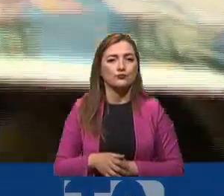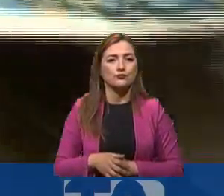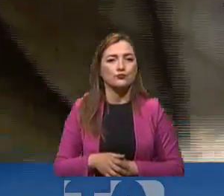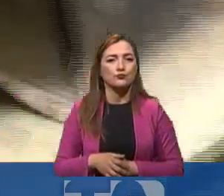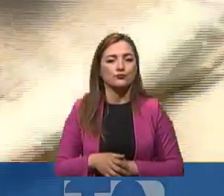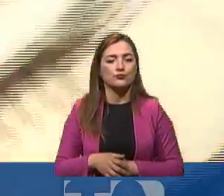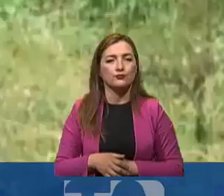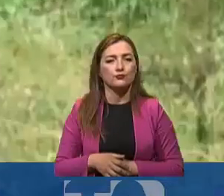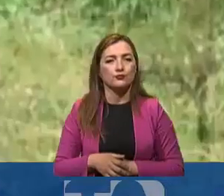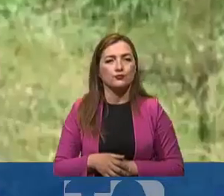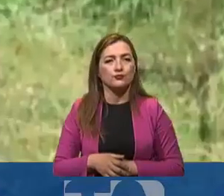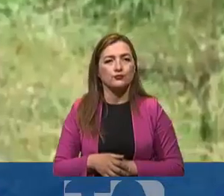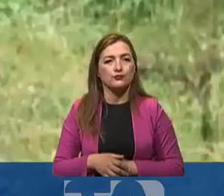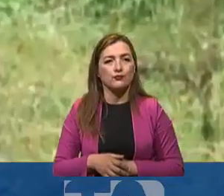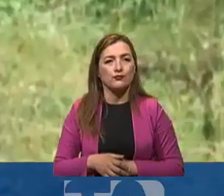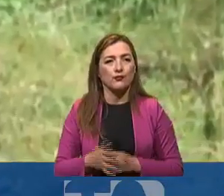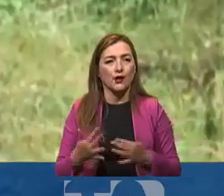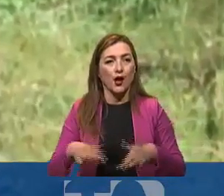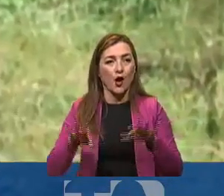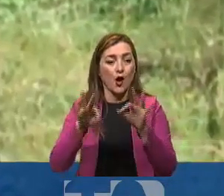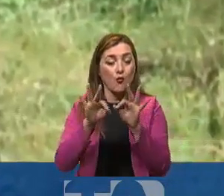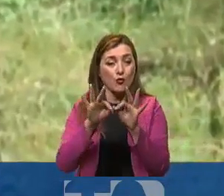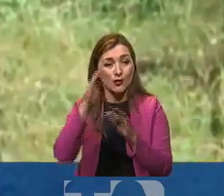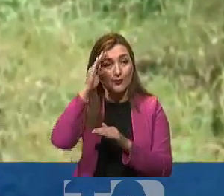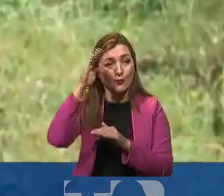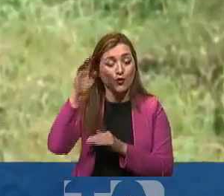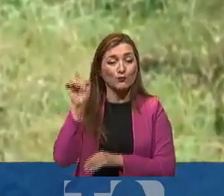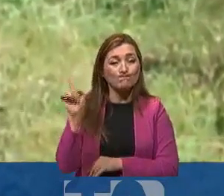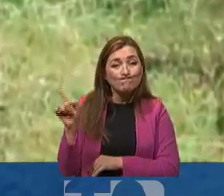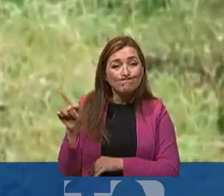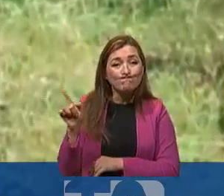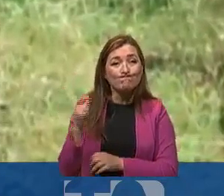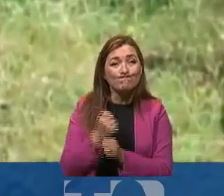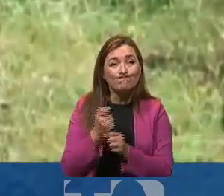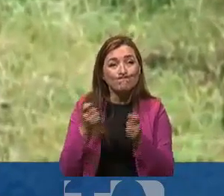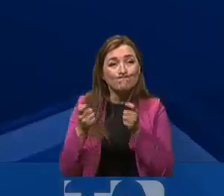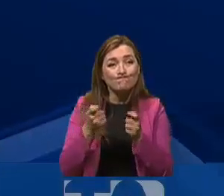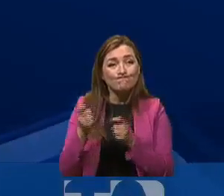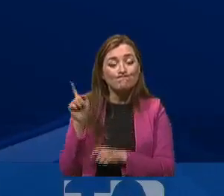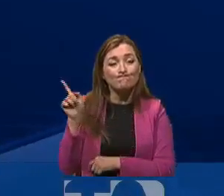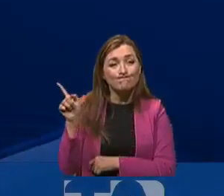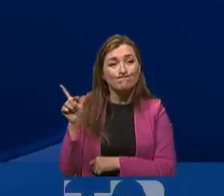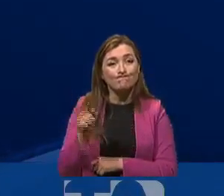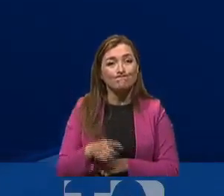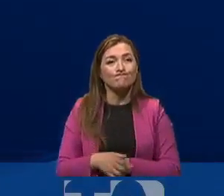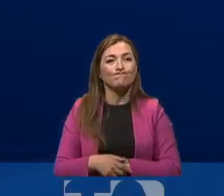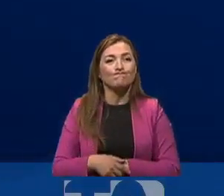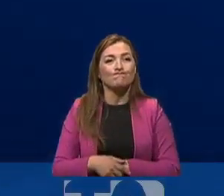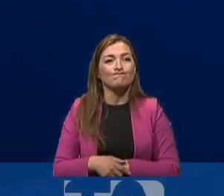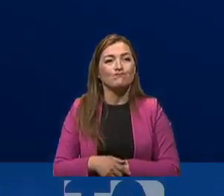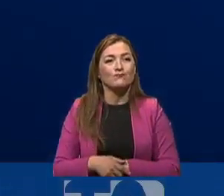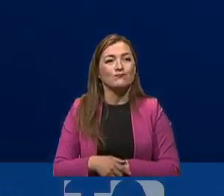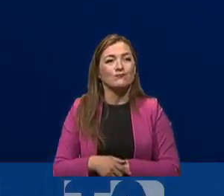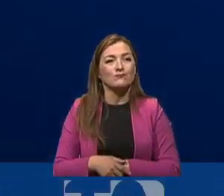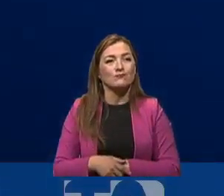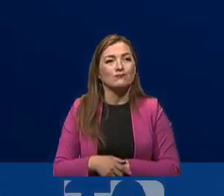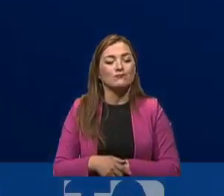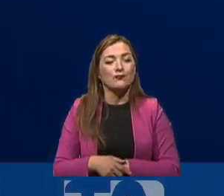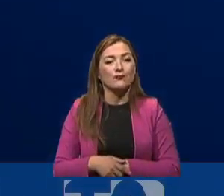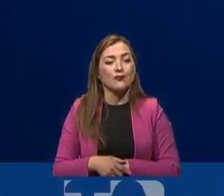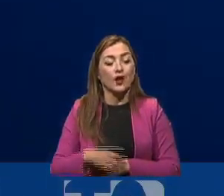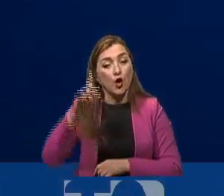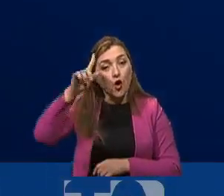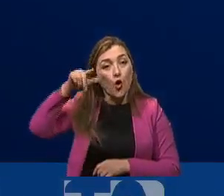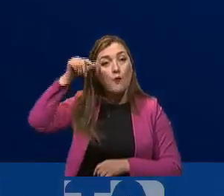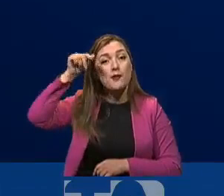Pero lo importante sería que ya la policía no tenga que seguir haciendo este tipo de trabajos. Aquí se requiere de una intervención contundente por parte